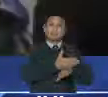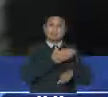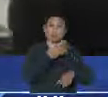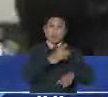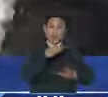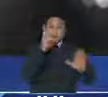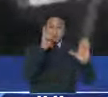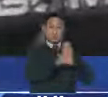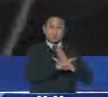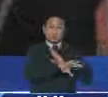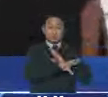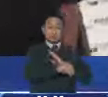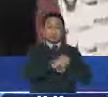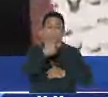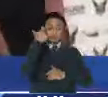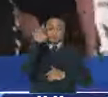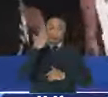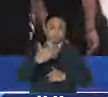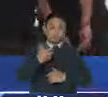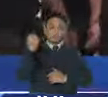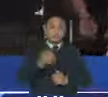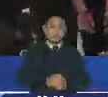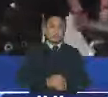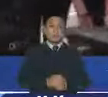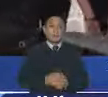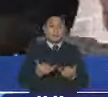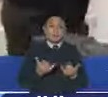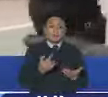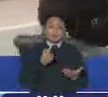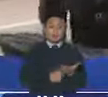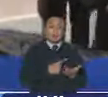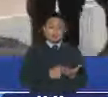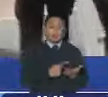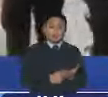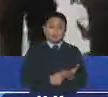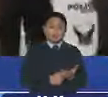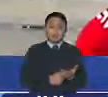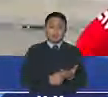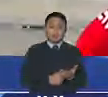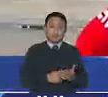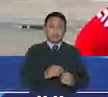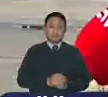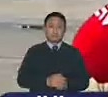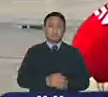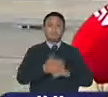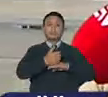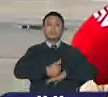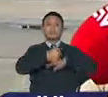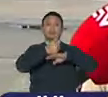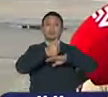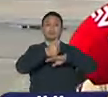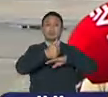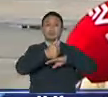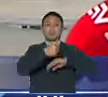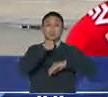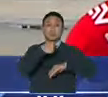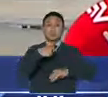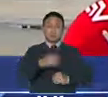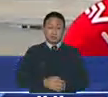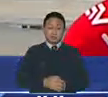denuncias por asalto a mano armada tras la audiencia de flagrancia en la zona 8. La autoridad, el fallo respectivo le ha dado